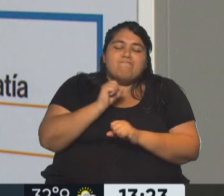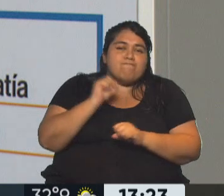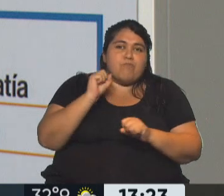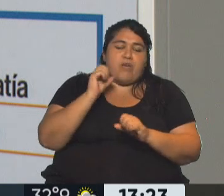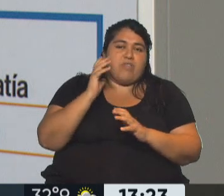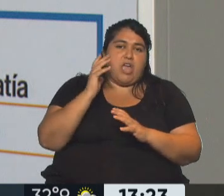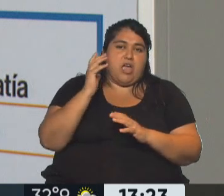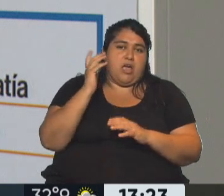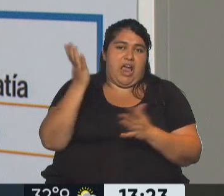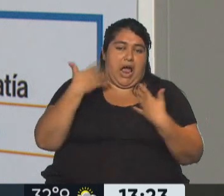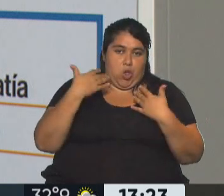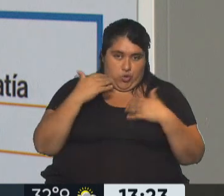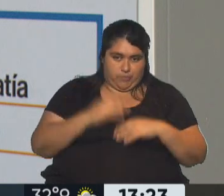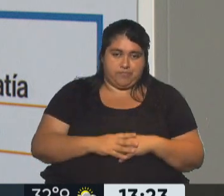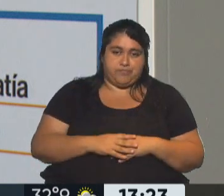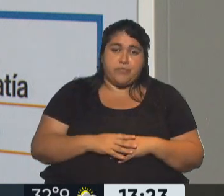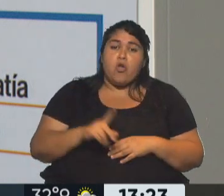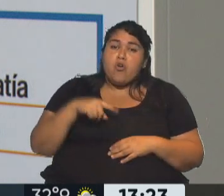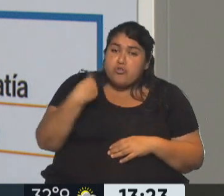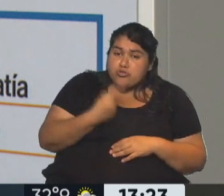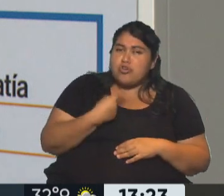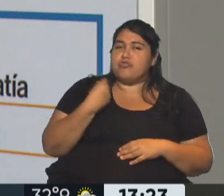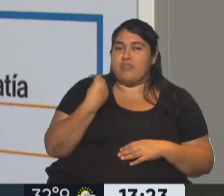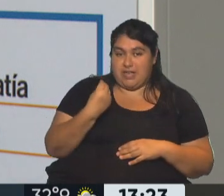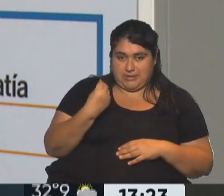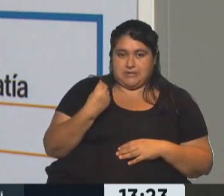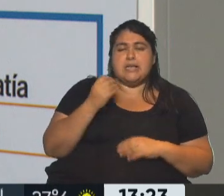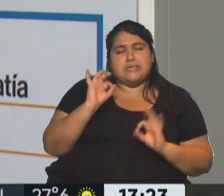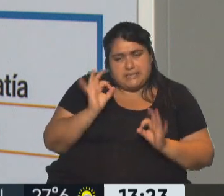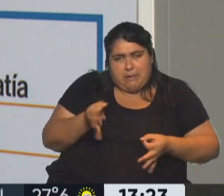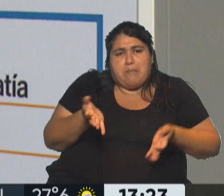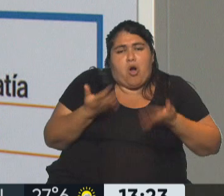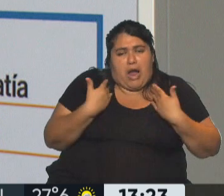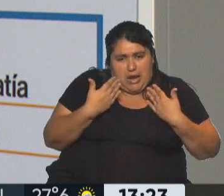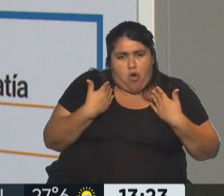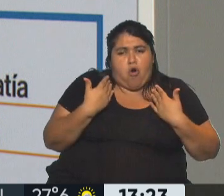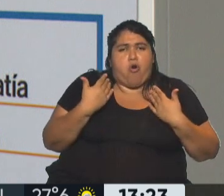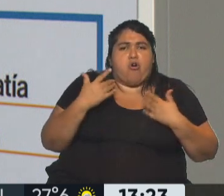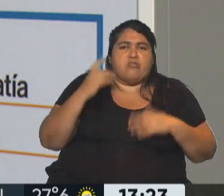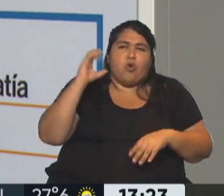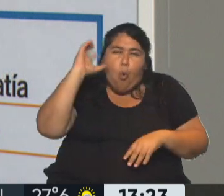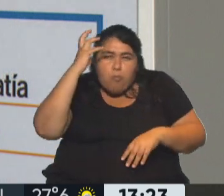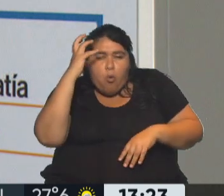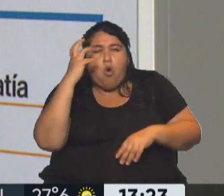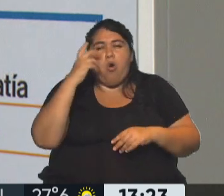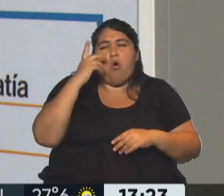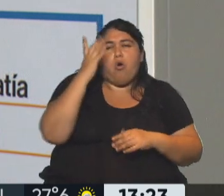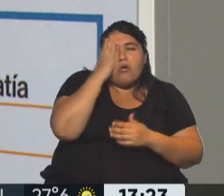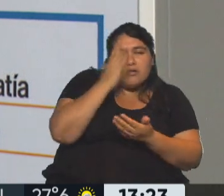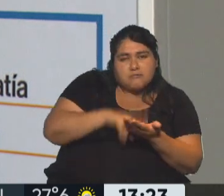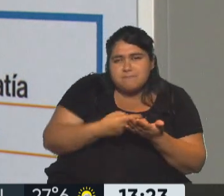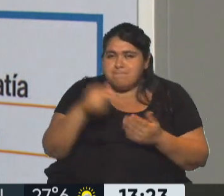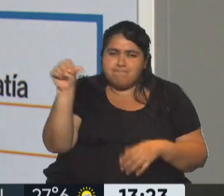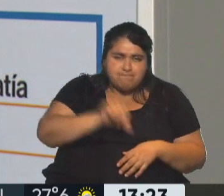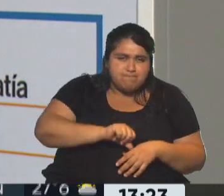Nosotros podemos tener desde, sabemos que cuando hace calor estamos de distinto humor, dormimos peor,